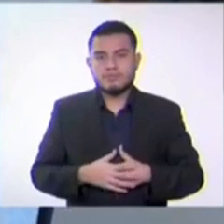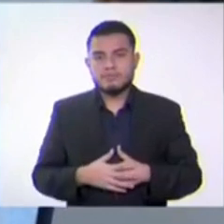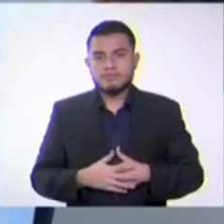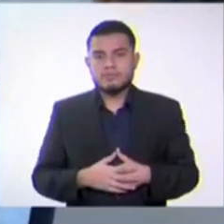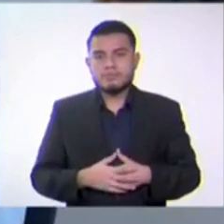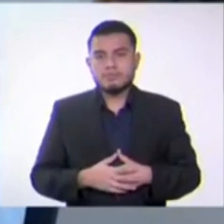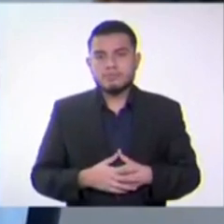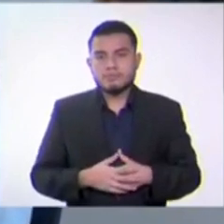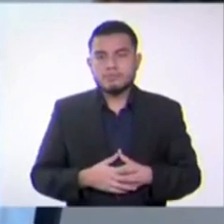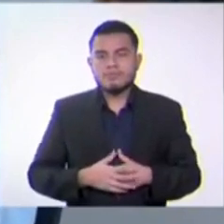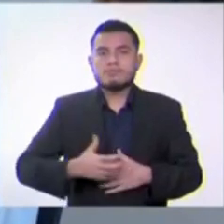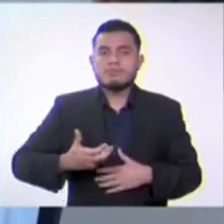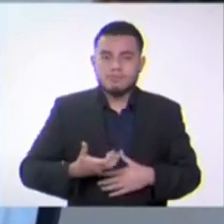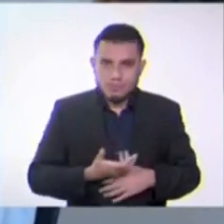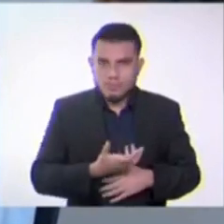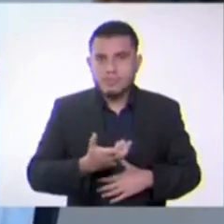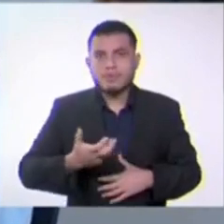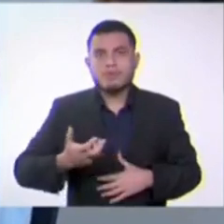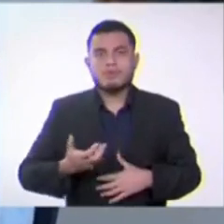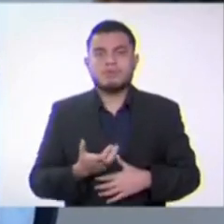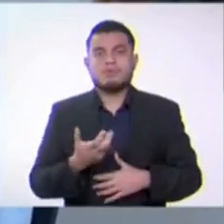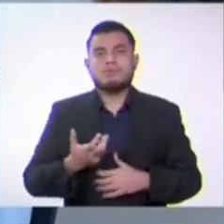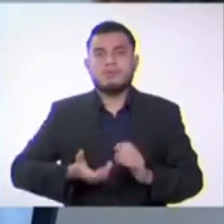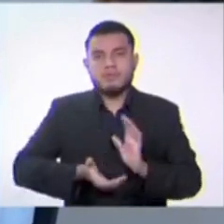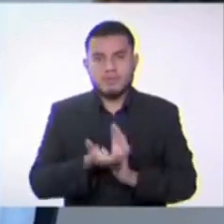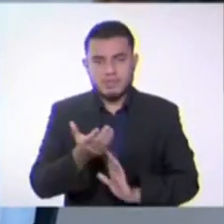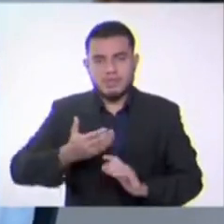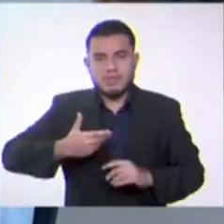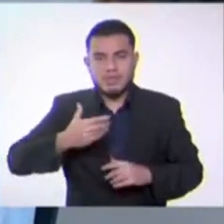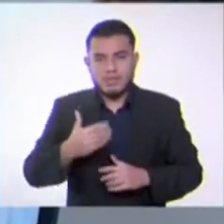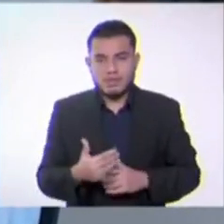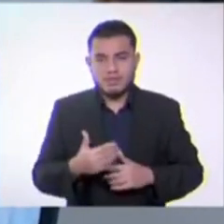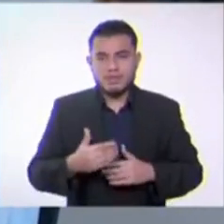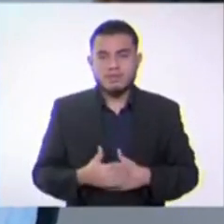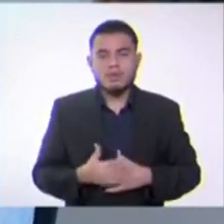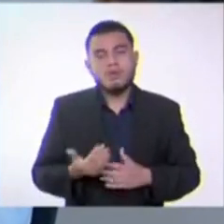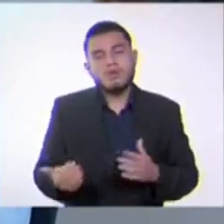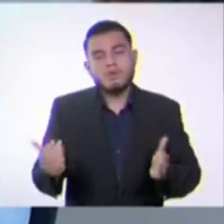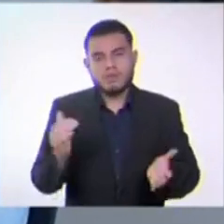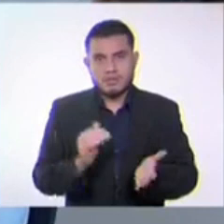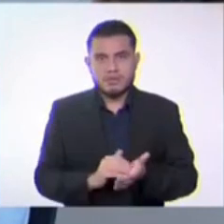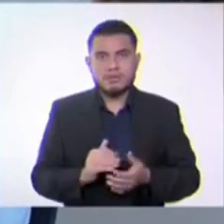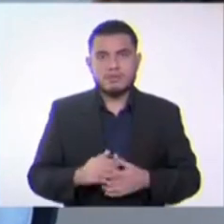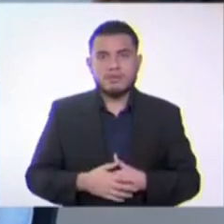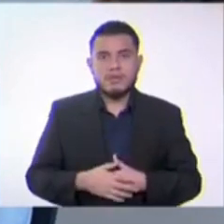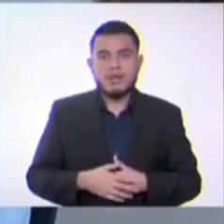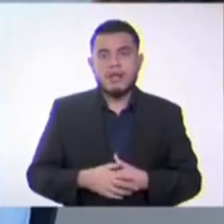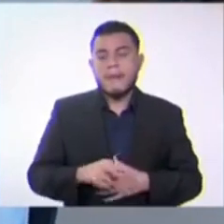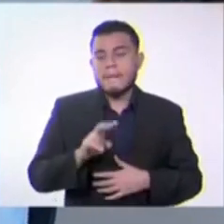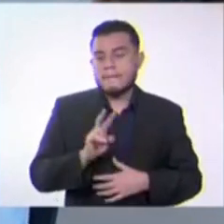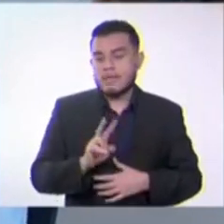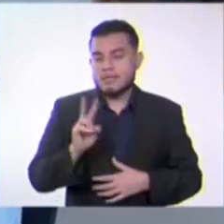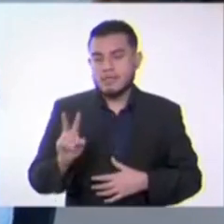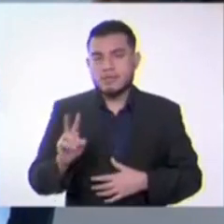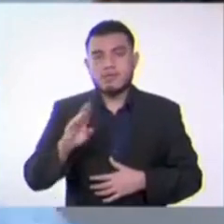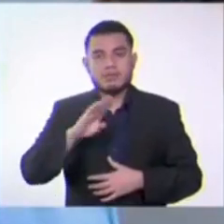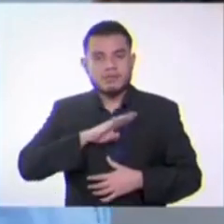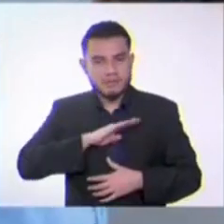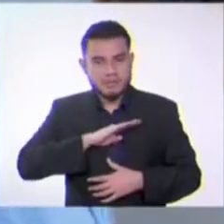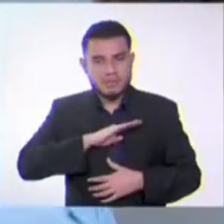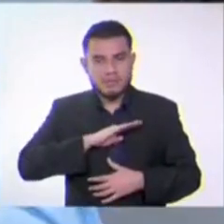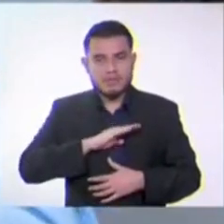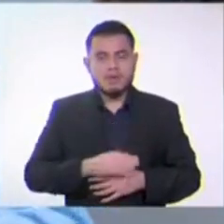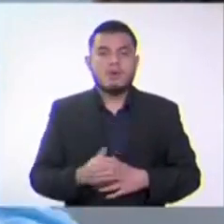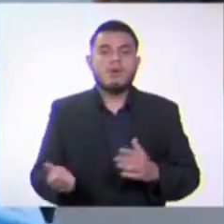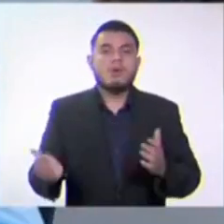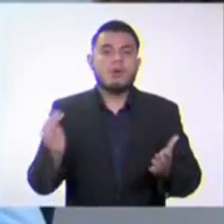Si seguimos avanzando en el año, vamos a llegar nuevamente al 22 de septiembre.